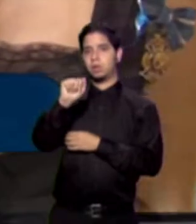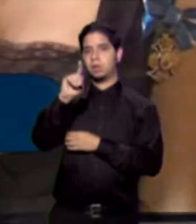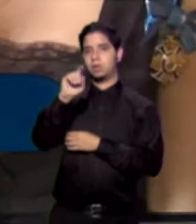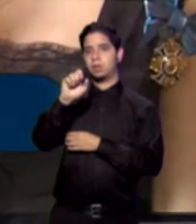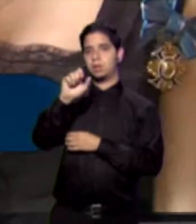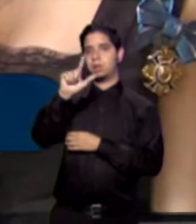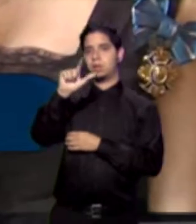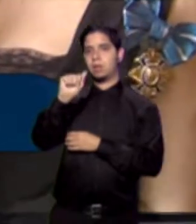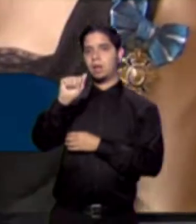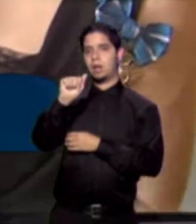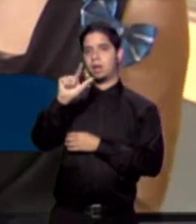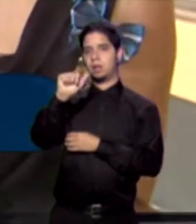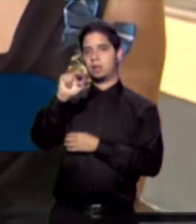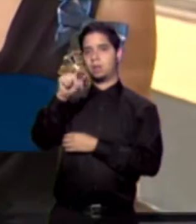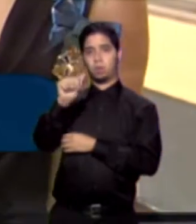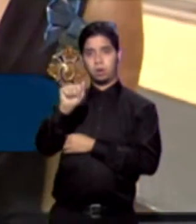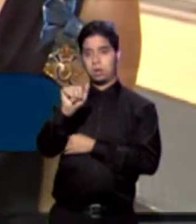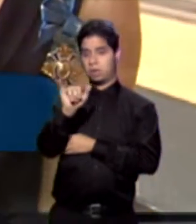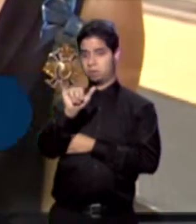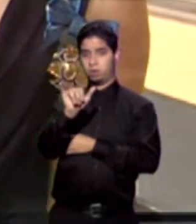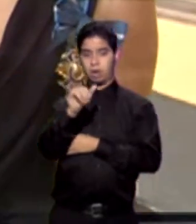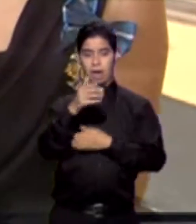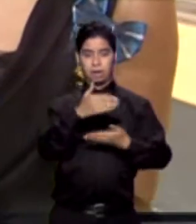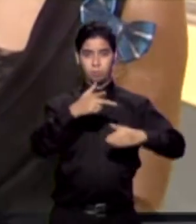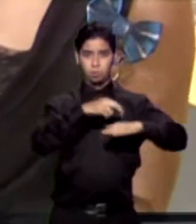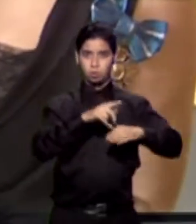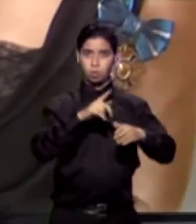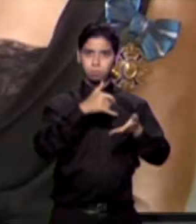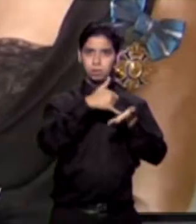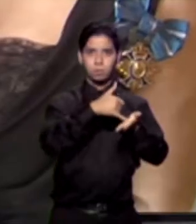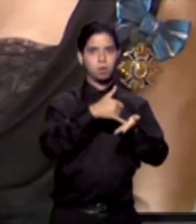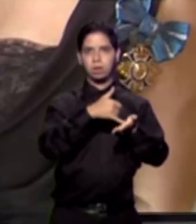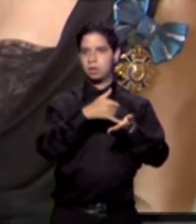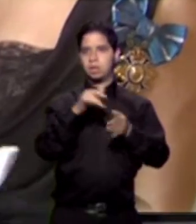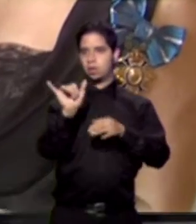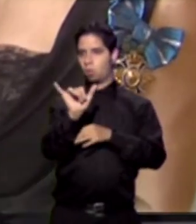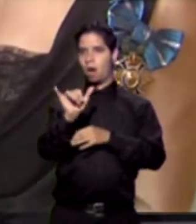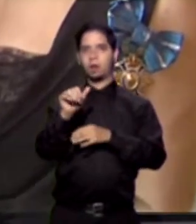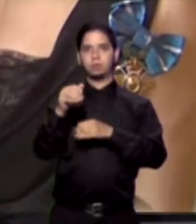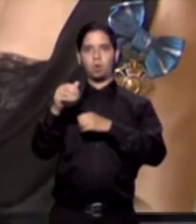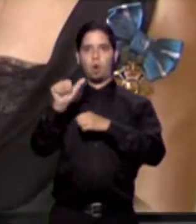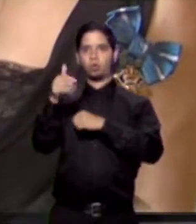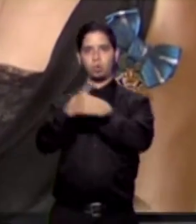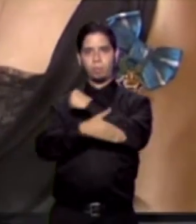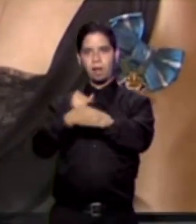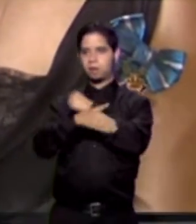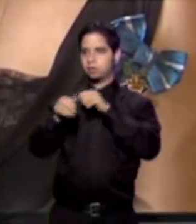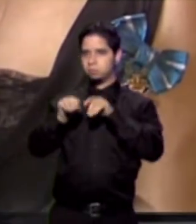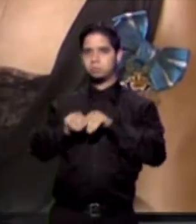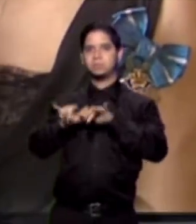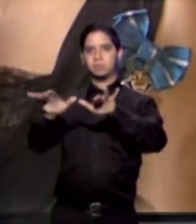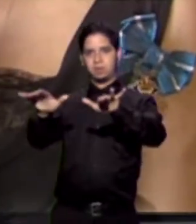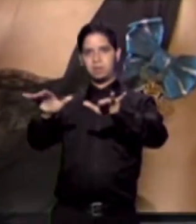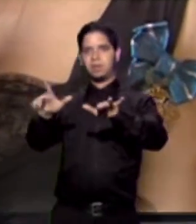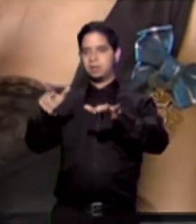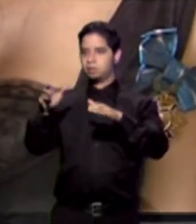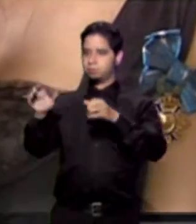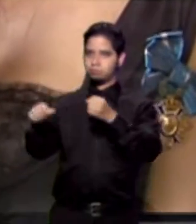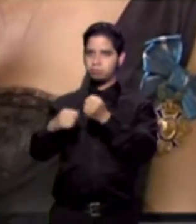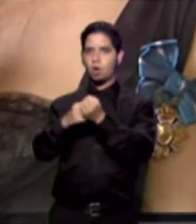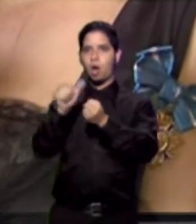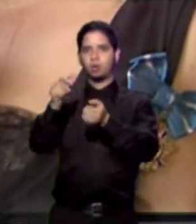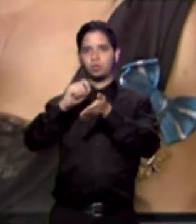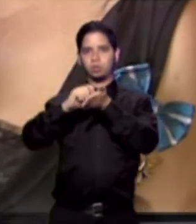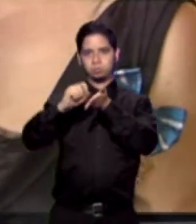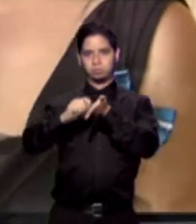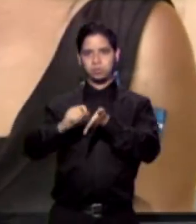sido destacados fuera del país por su aportación y ese acercamiento de los escritores hacia los lectores. Sí, eso es así.